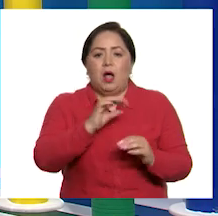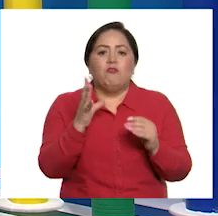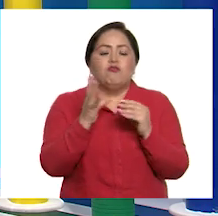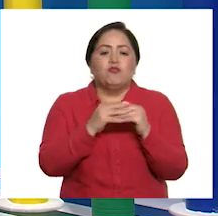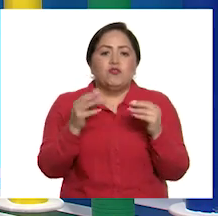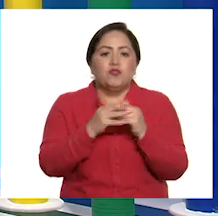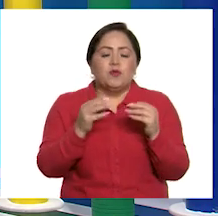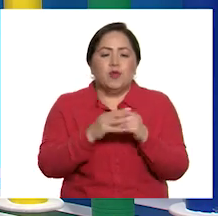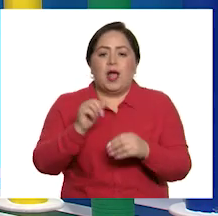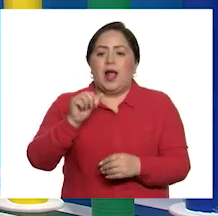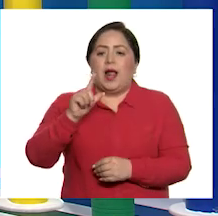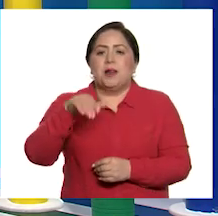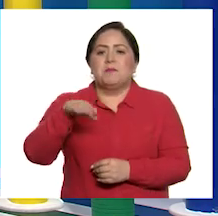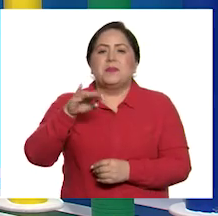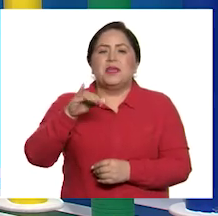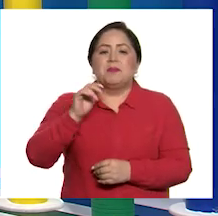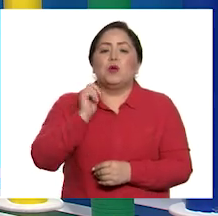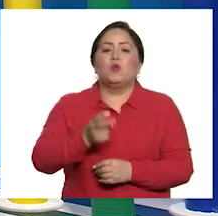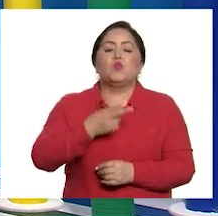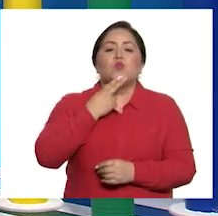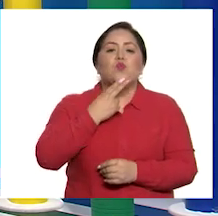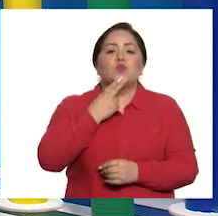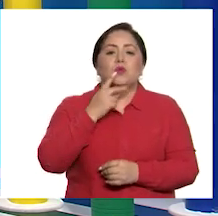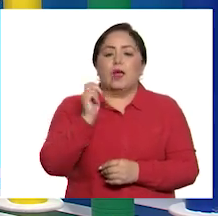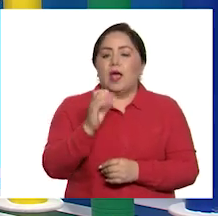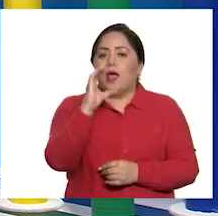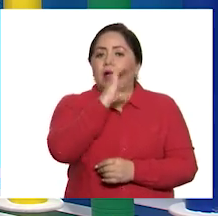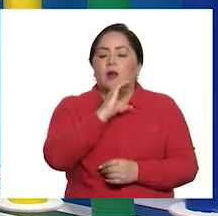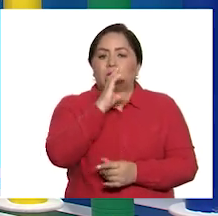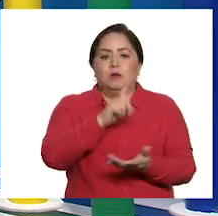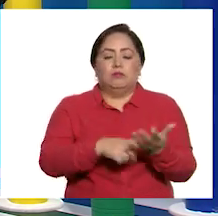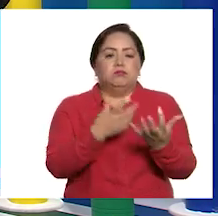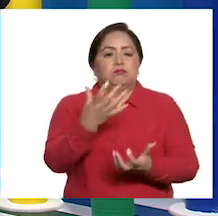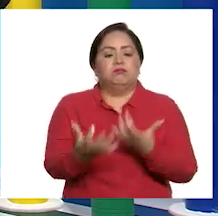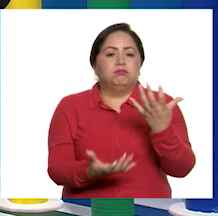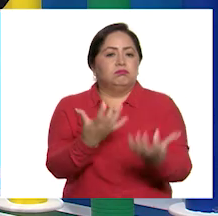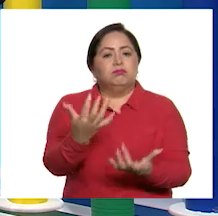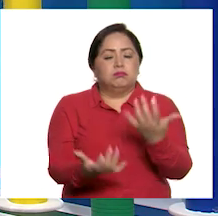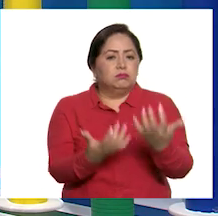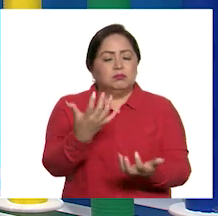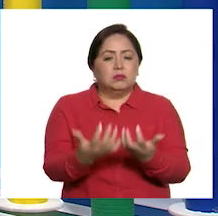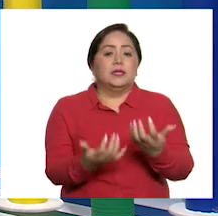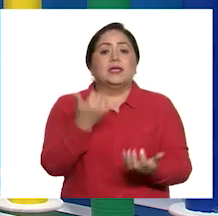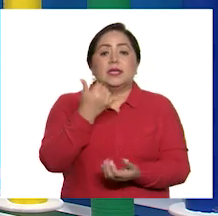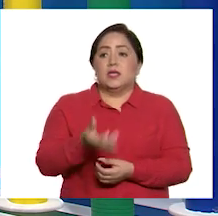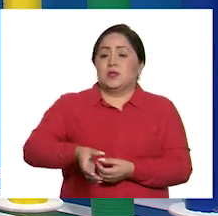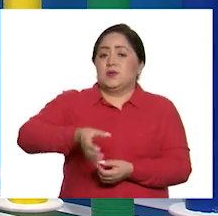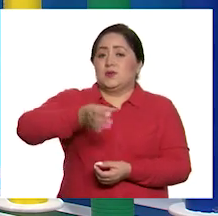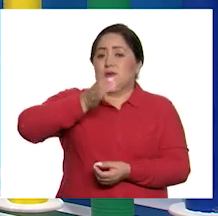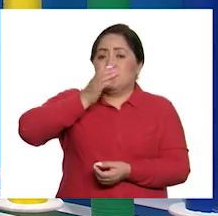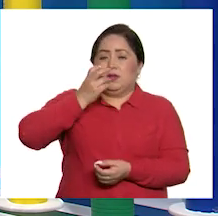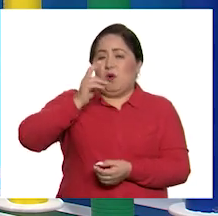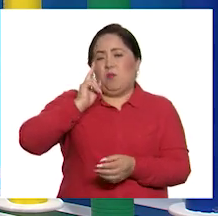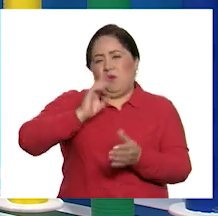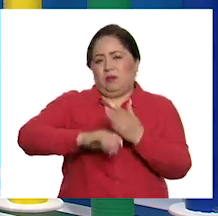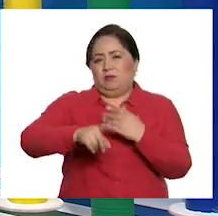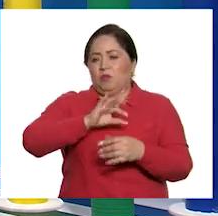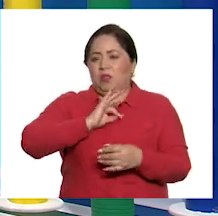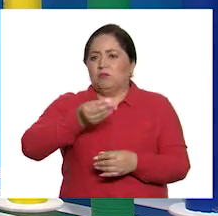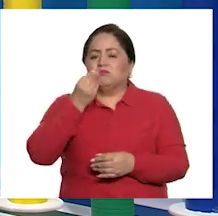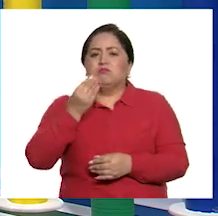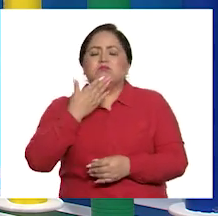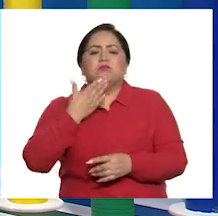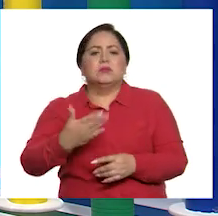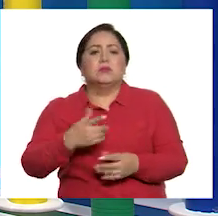frutas en almíbar mediante el uso del calor que genera el fuego de la estufa y tomando el tiempo necesario para